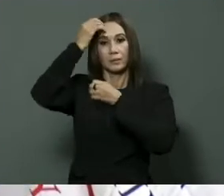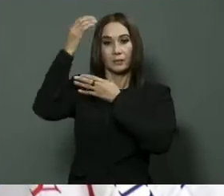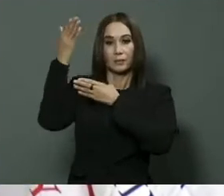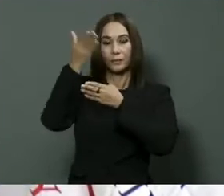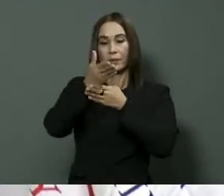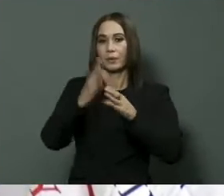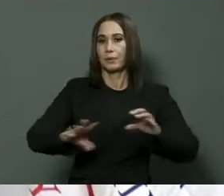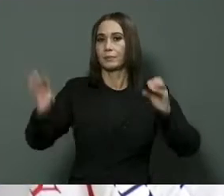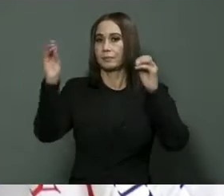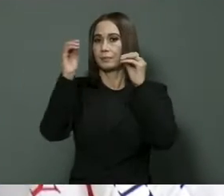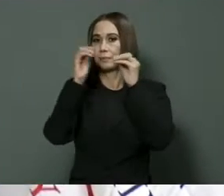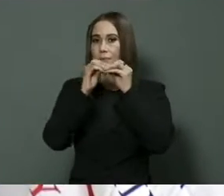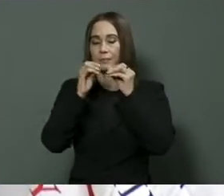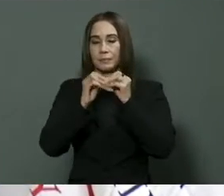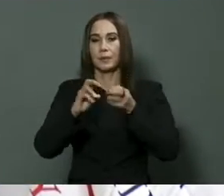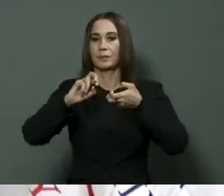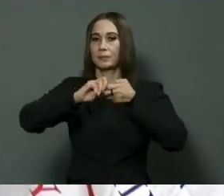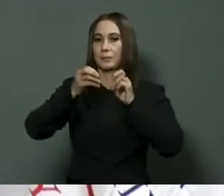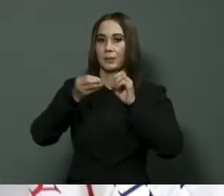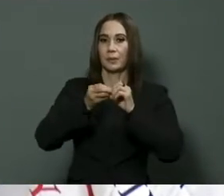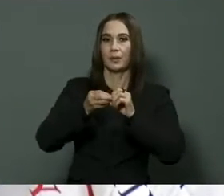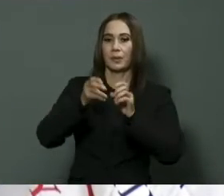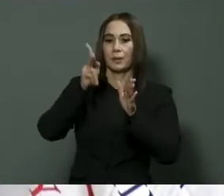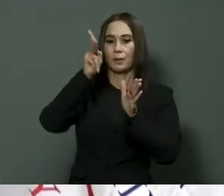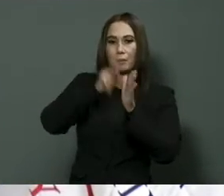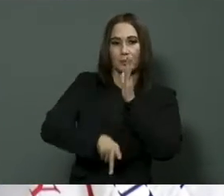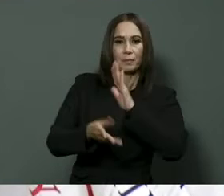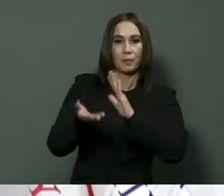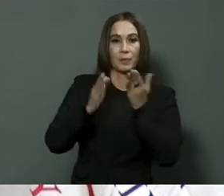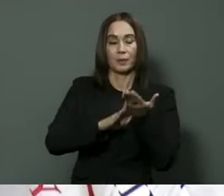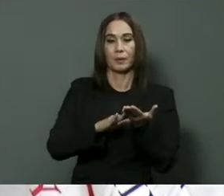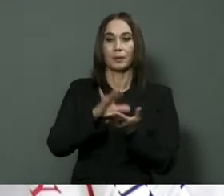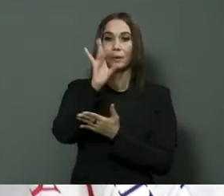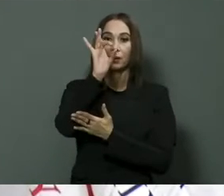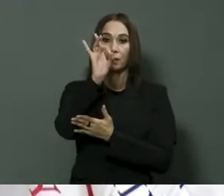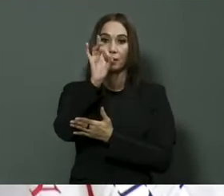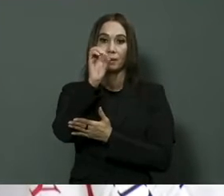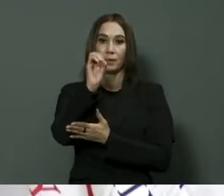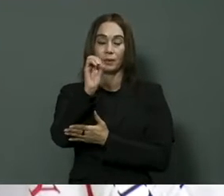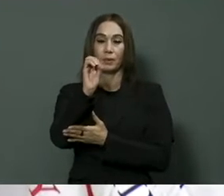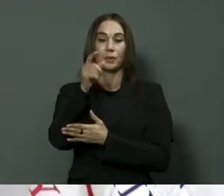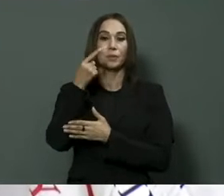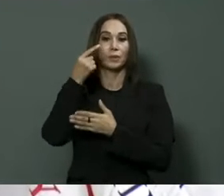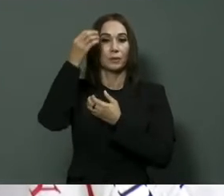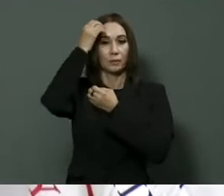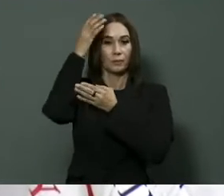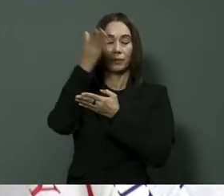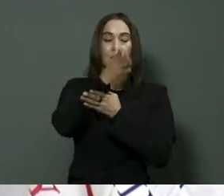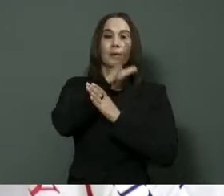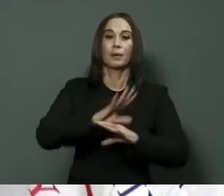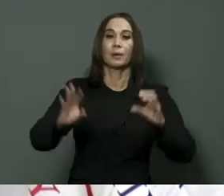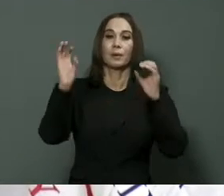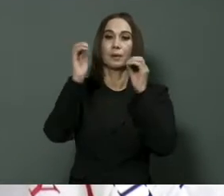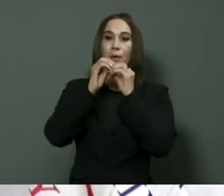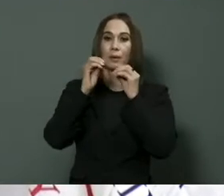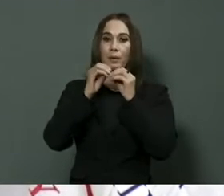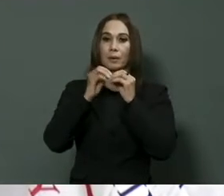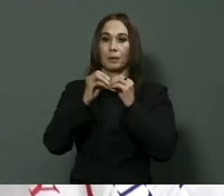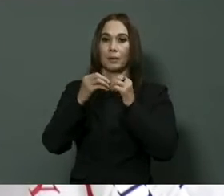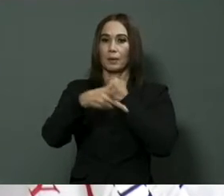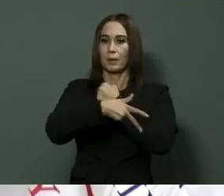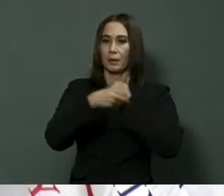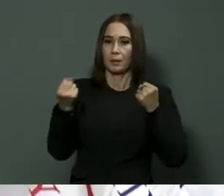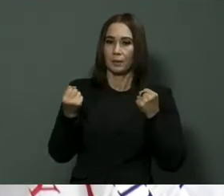más incidencias contra la vida y el 8 en las incidencias contra la